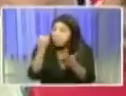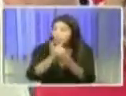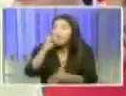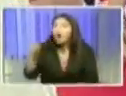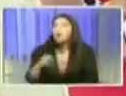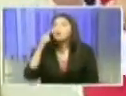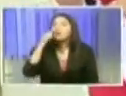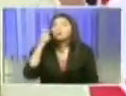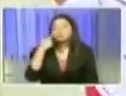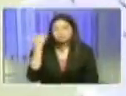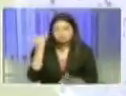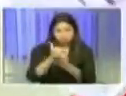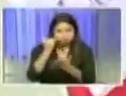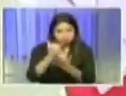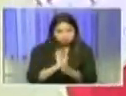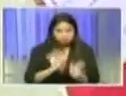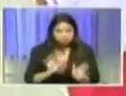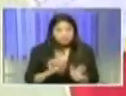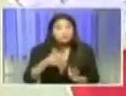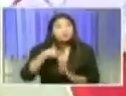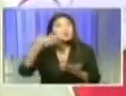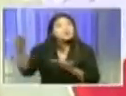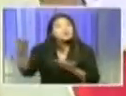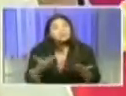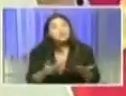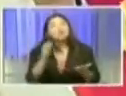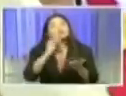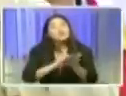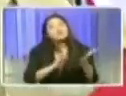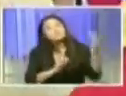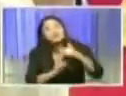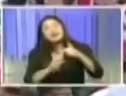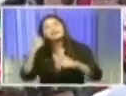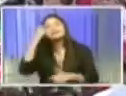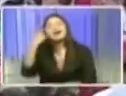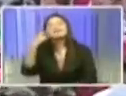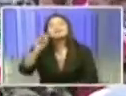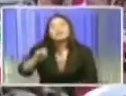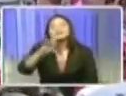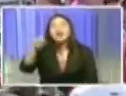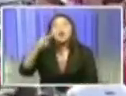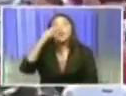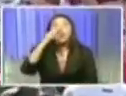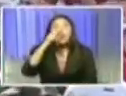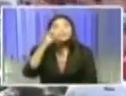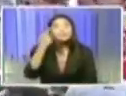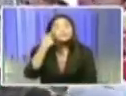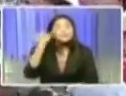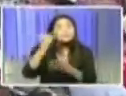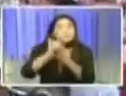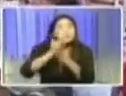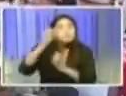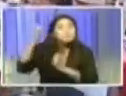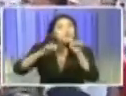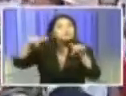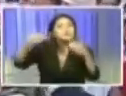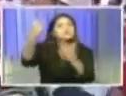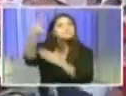junio. Yo los invito a venir otra vez acá el 30 de junio para que hagamos un balance de este